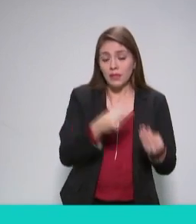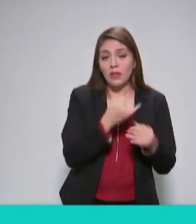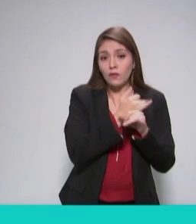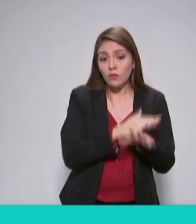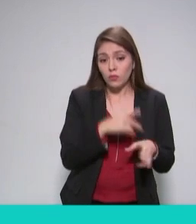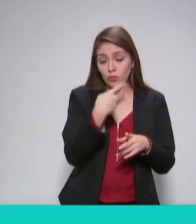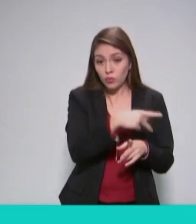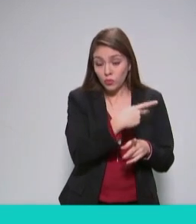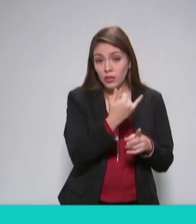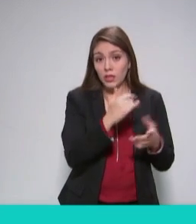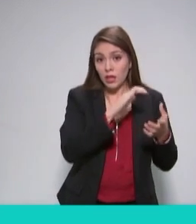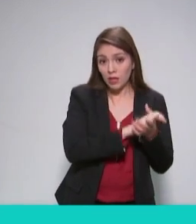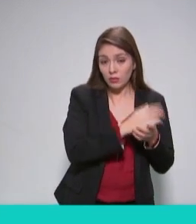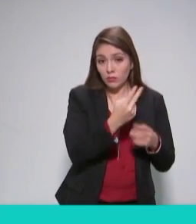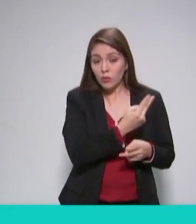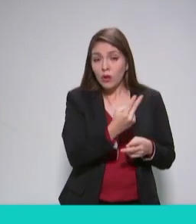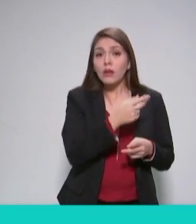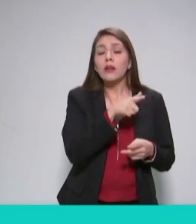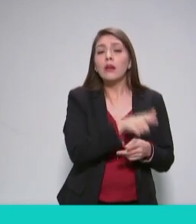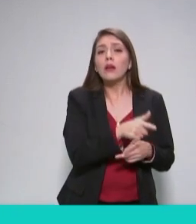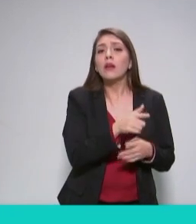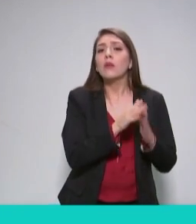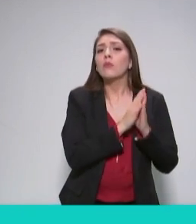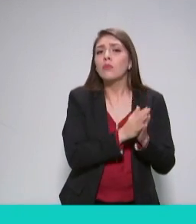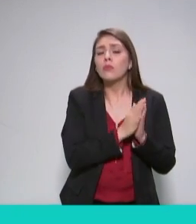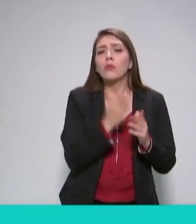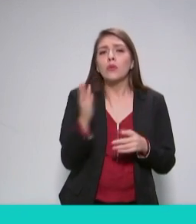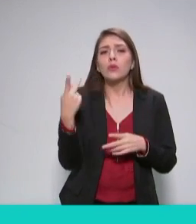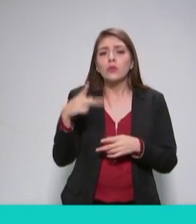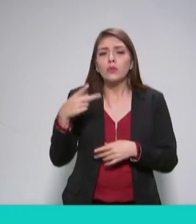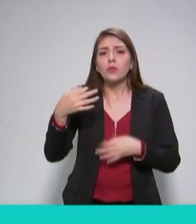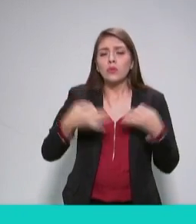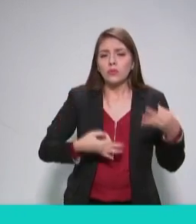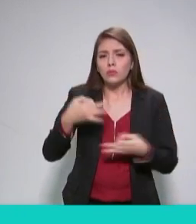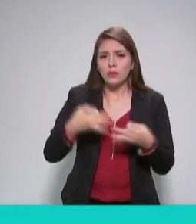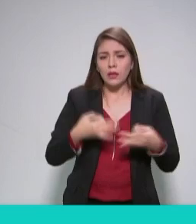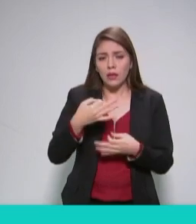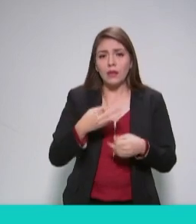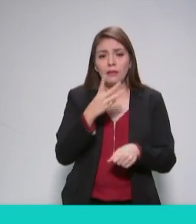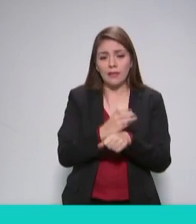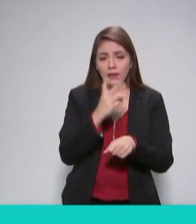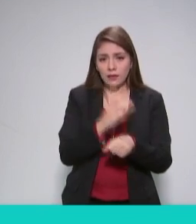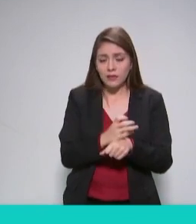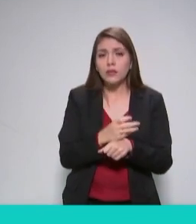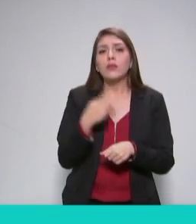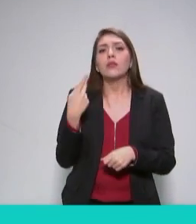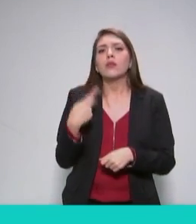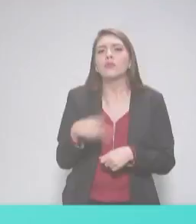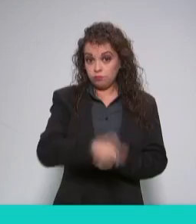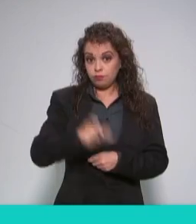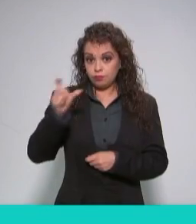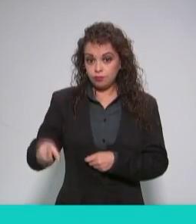suya y de su esposa finada, solicitada por el juzgado tercero civil del Poder Judicial del Estado de